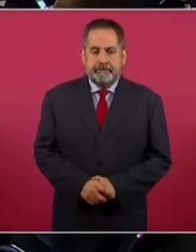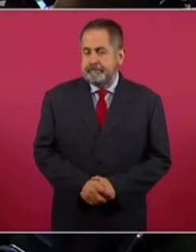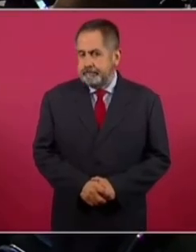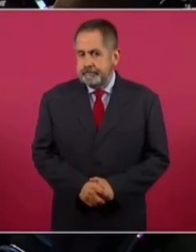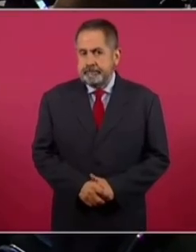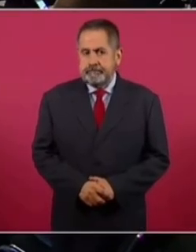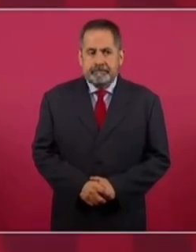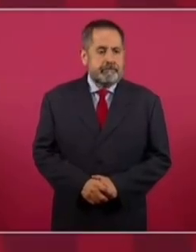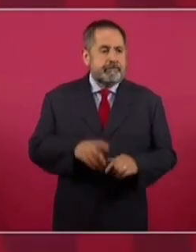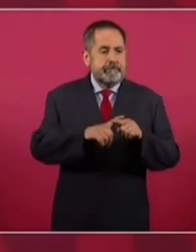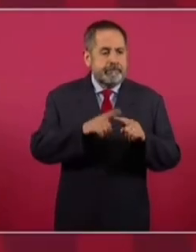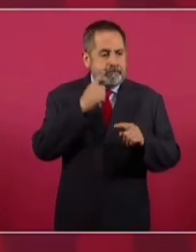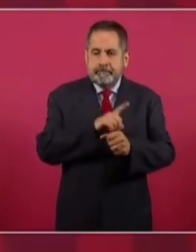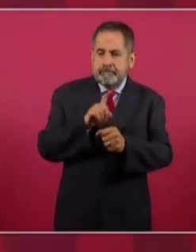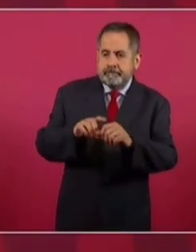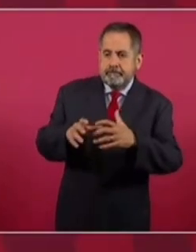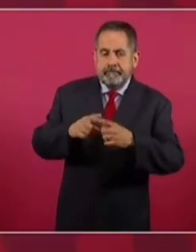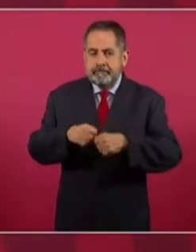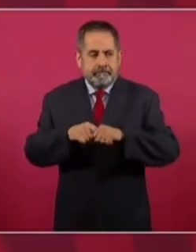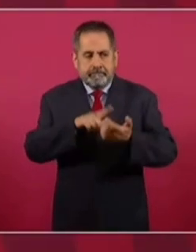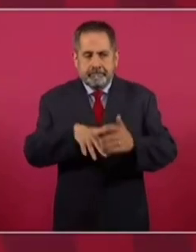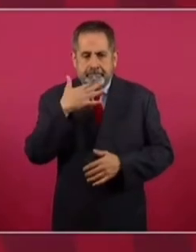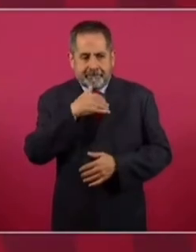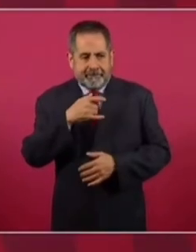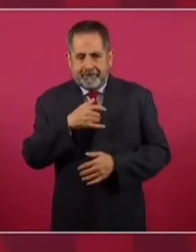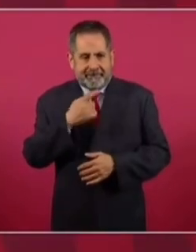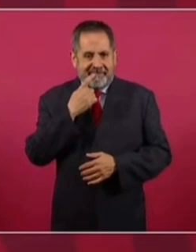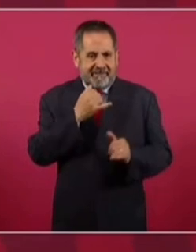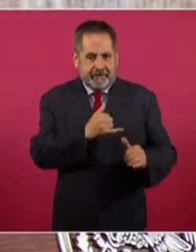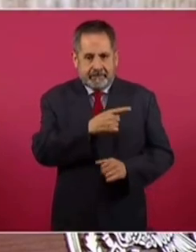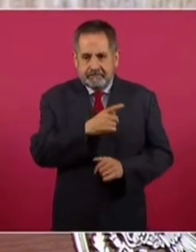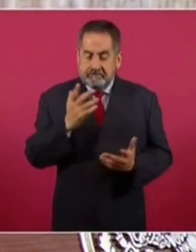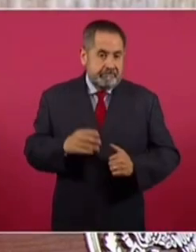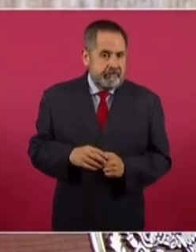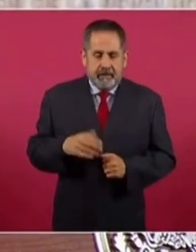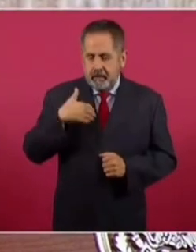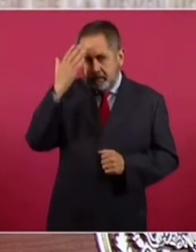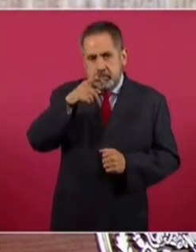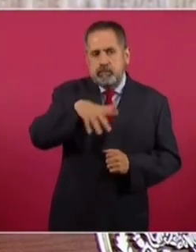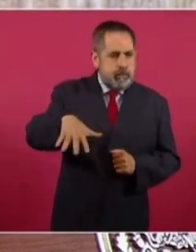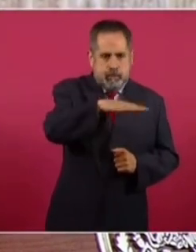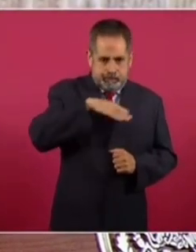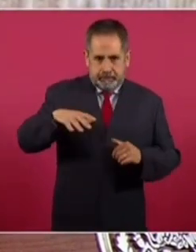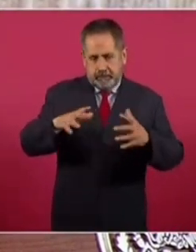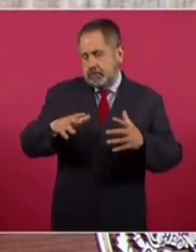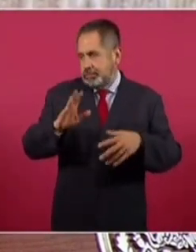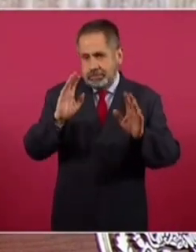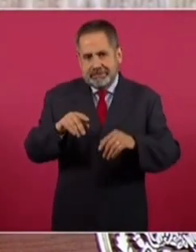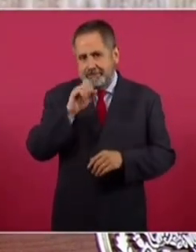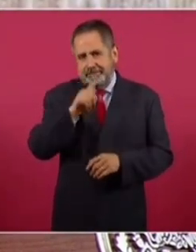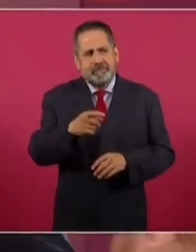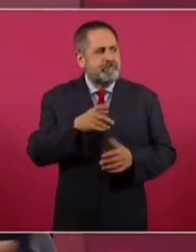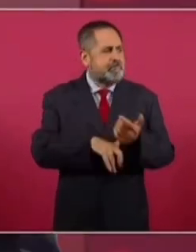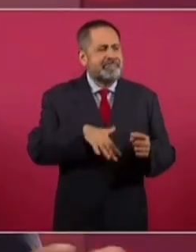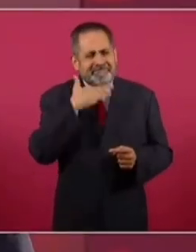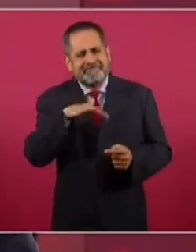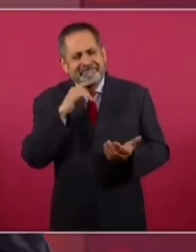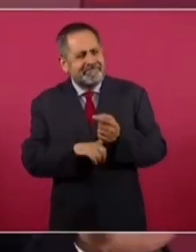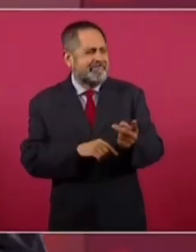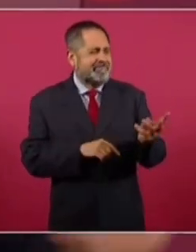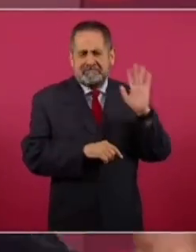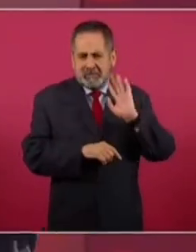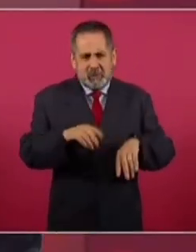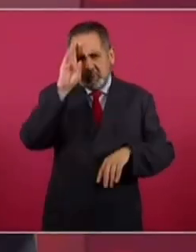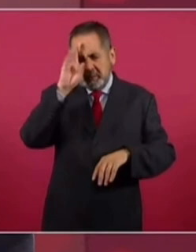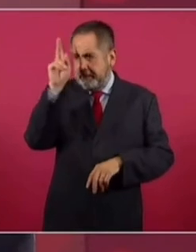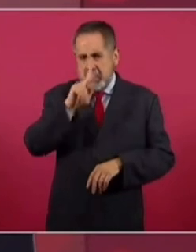los concesionarios. Porque tienes razón, en toda esa región ha habido pues mucha corrupción. Es